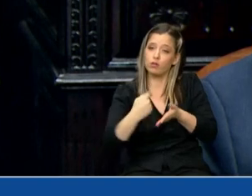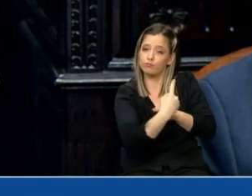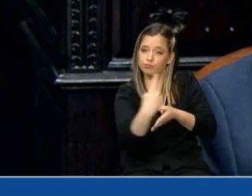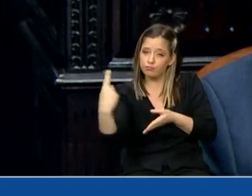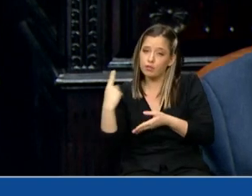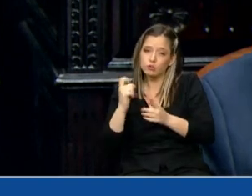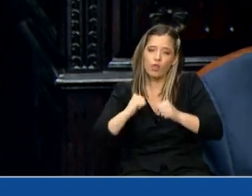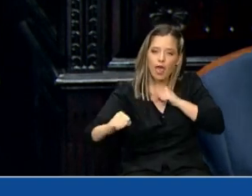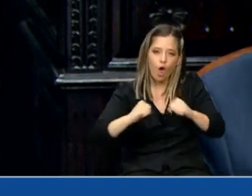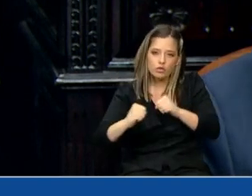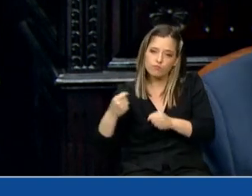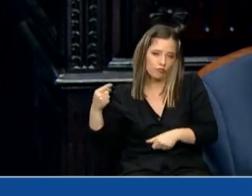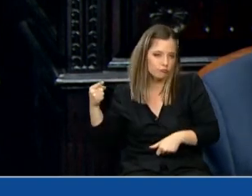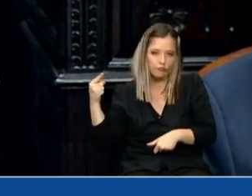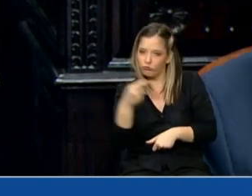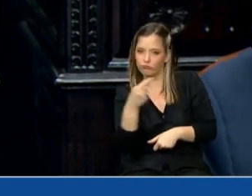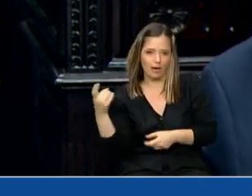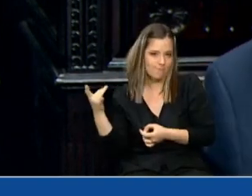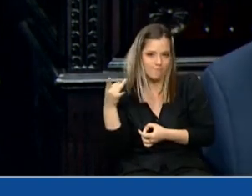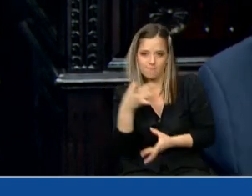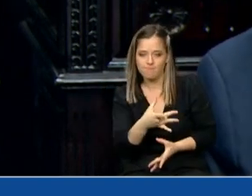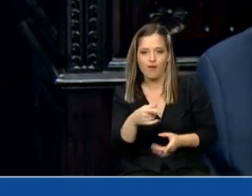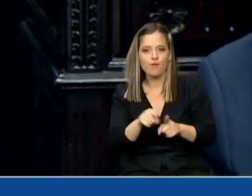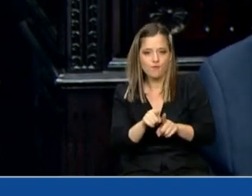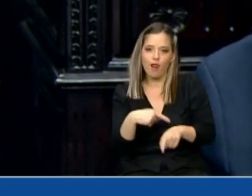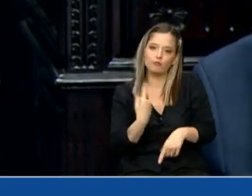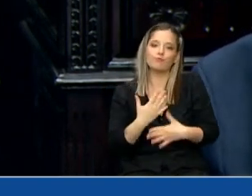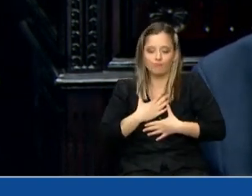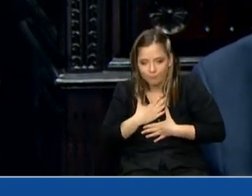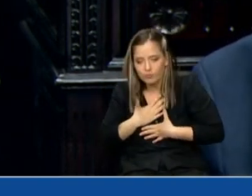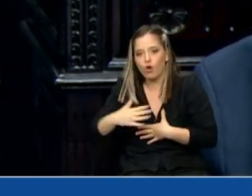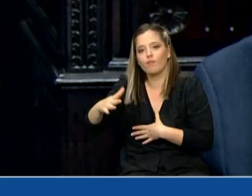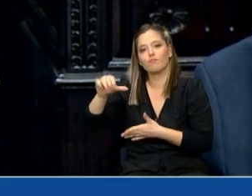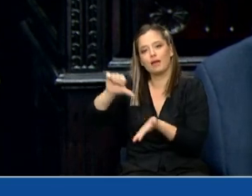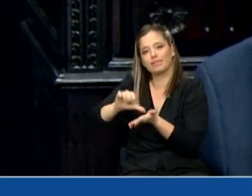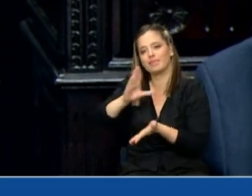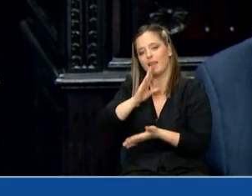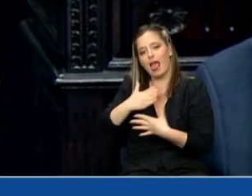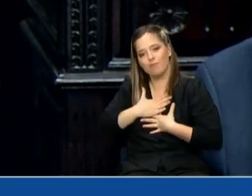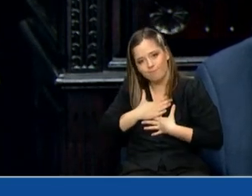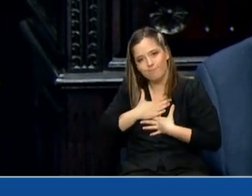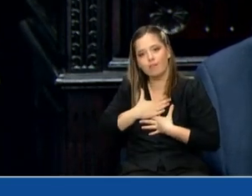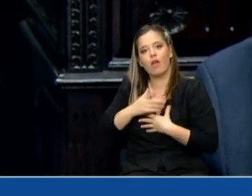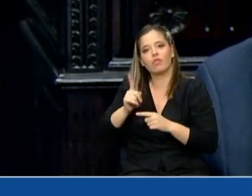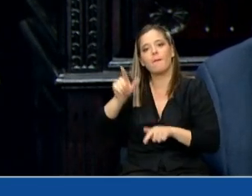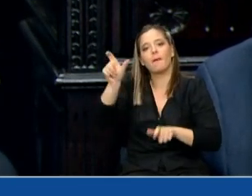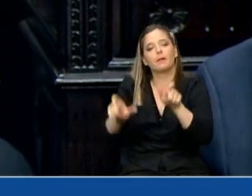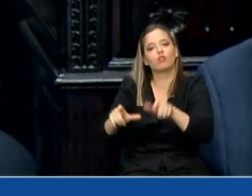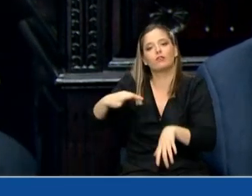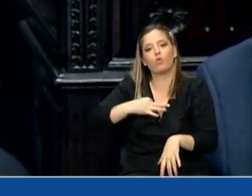el terrorismo, solidarizándonos con el pueblo de Israel, solidarizándonos con los